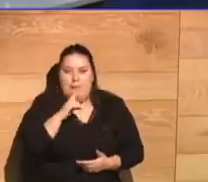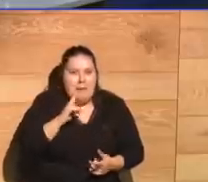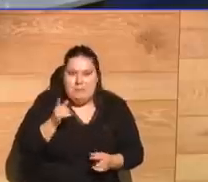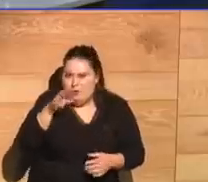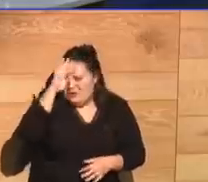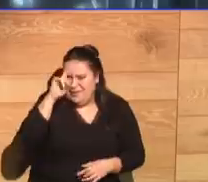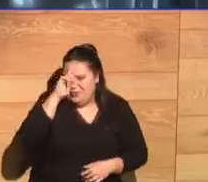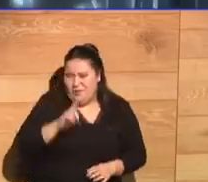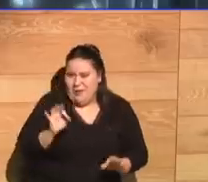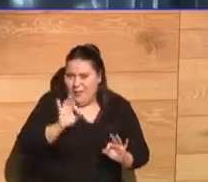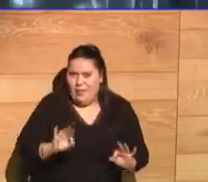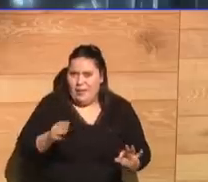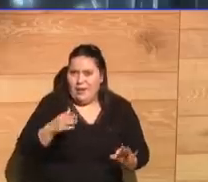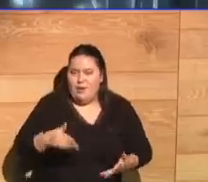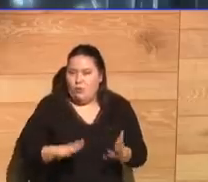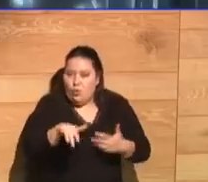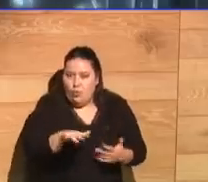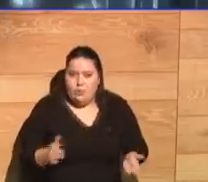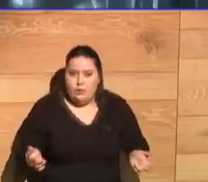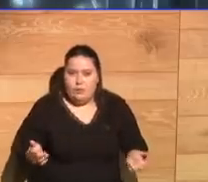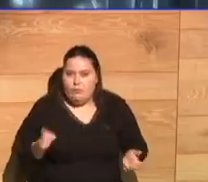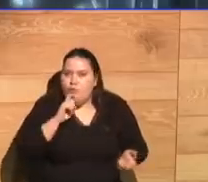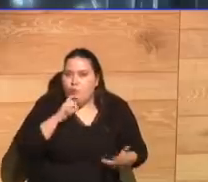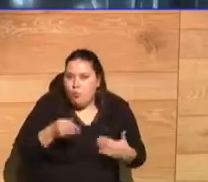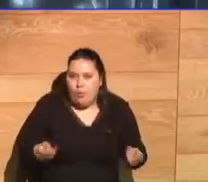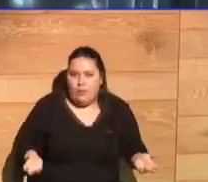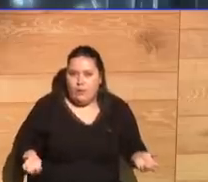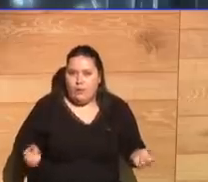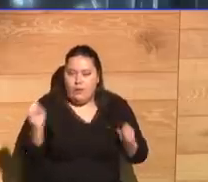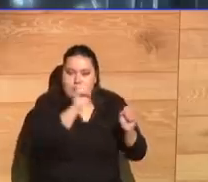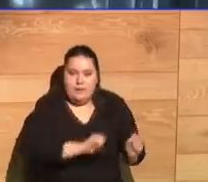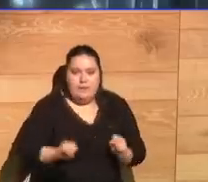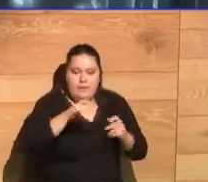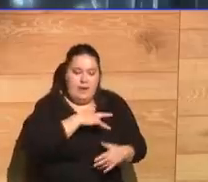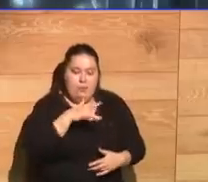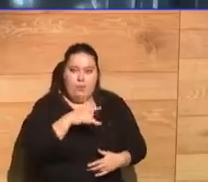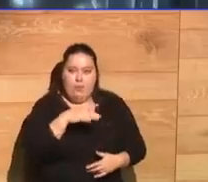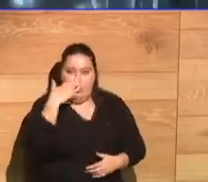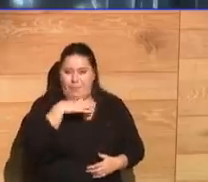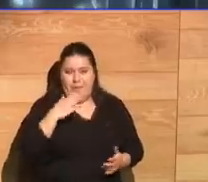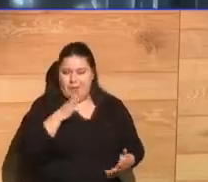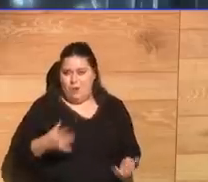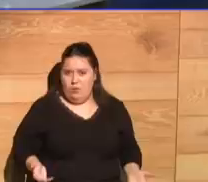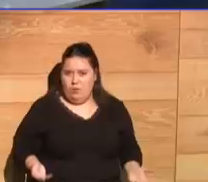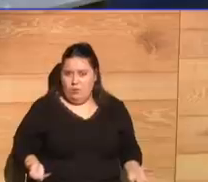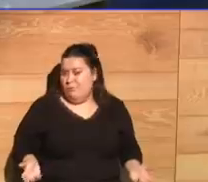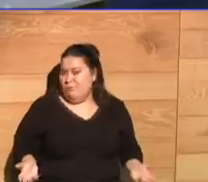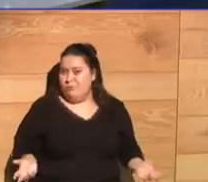hijo? ¿Cómo es así? ¿Pero te vas a poner a defender el amor paternal ahora,